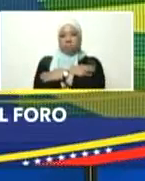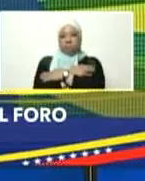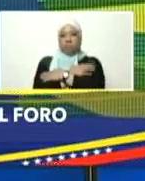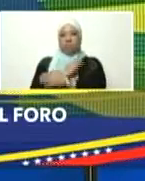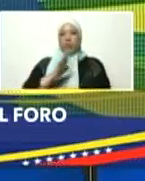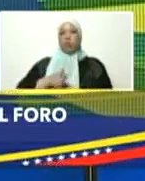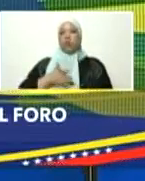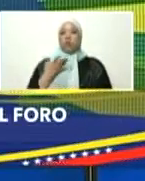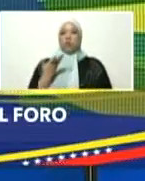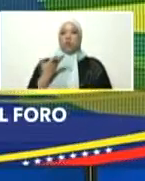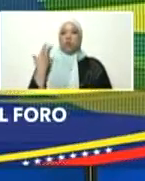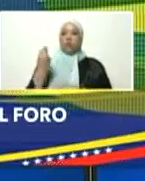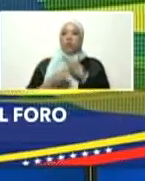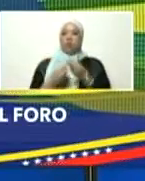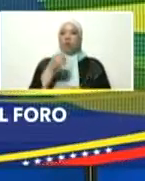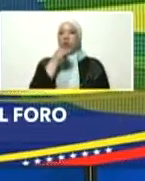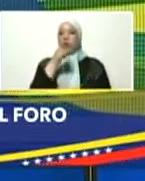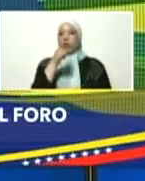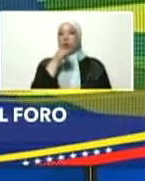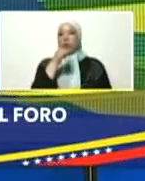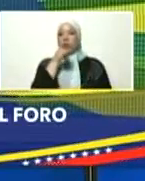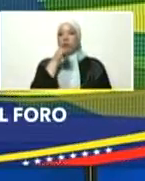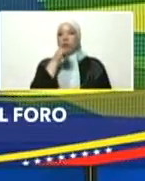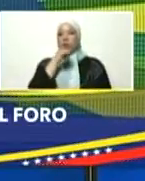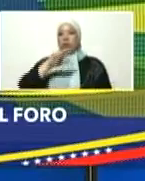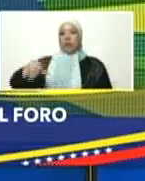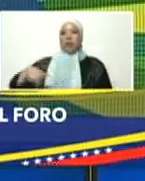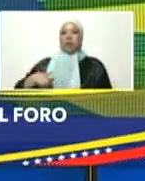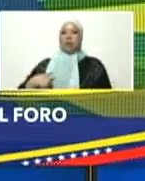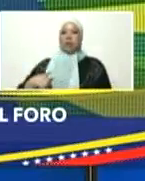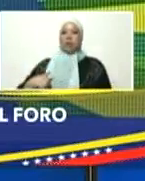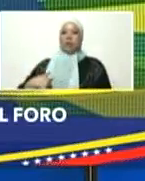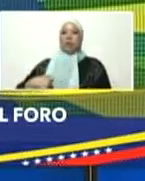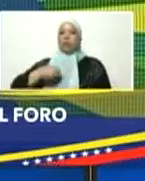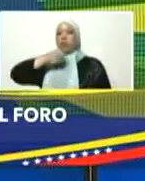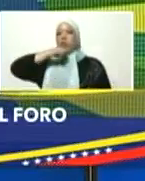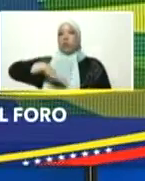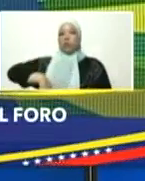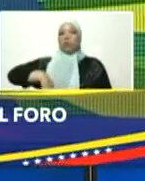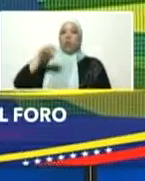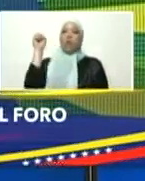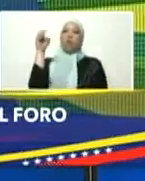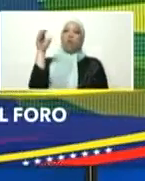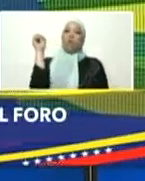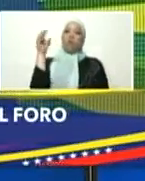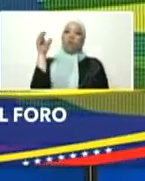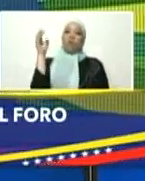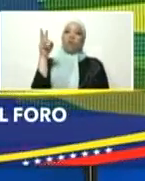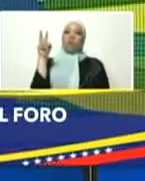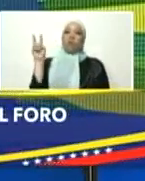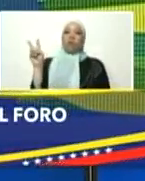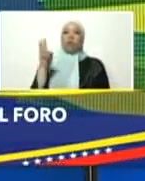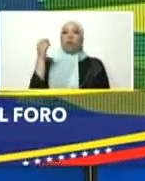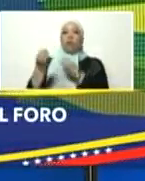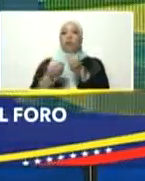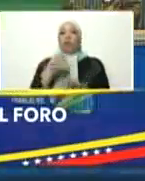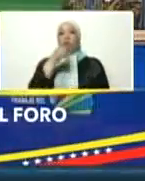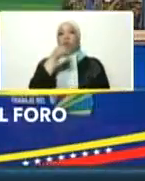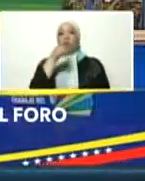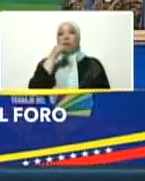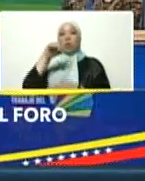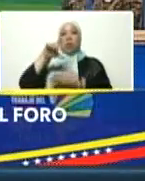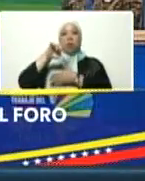dispuesta a seguir siendo parte de este histórico foro. el histórico foro de América Latina y el